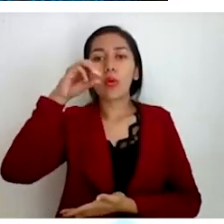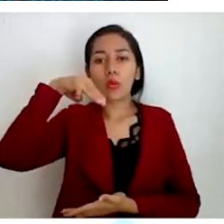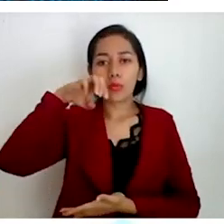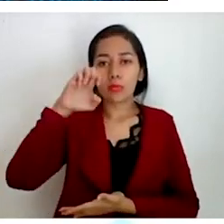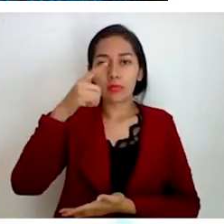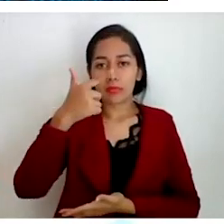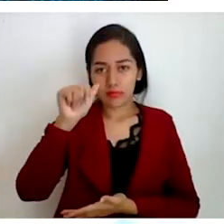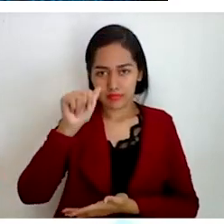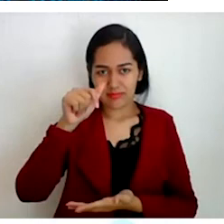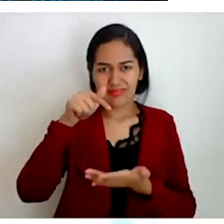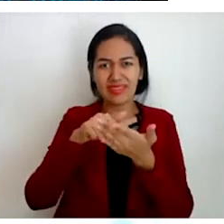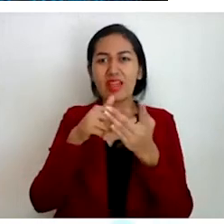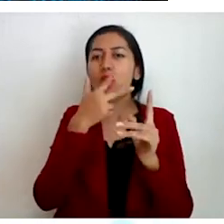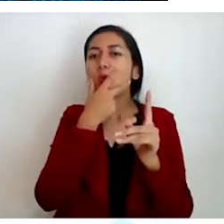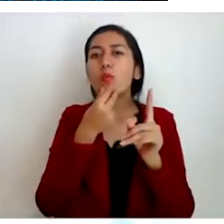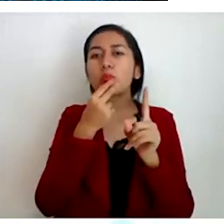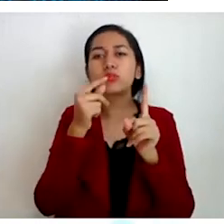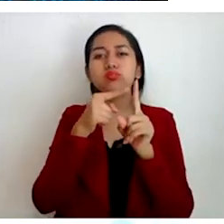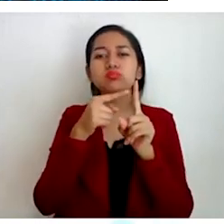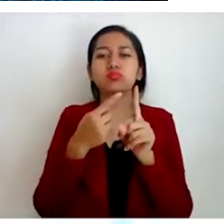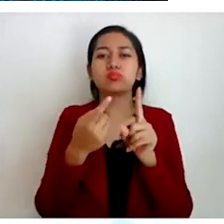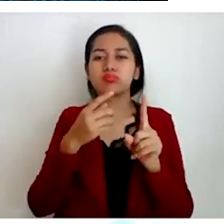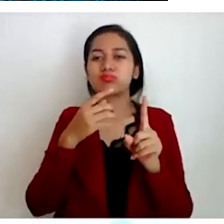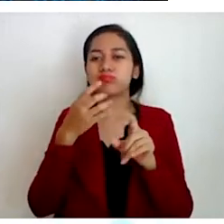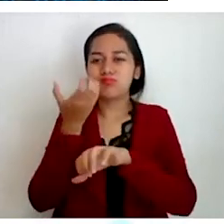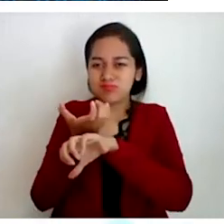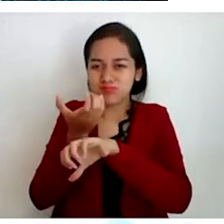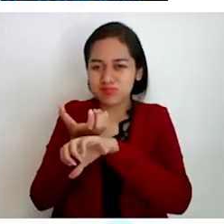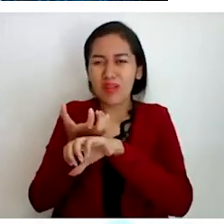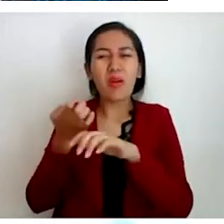gringo como Trump ayer en el debate, es que fue increíble,